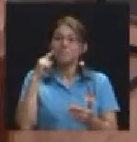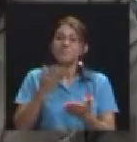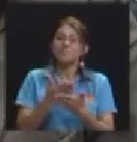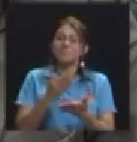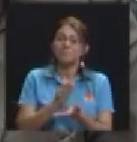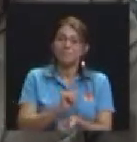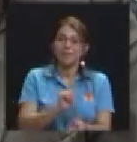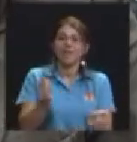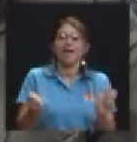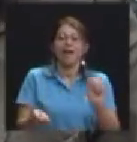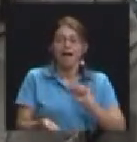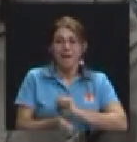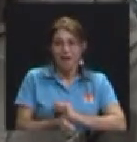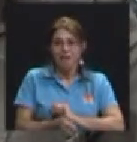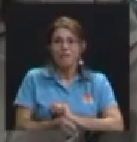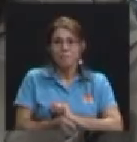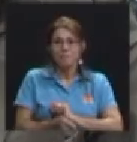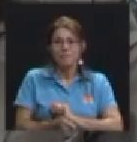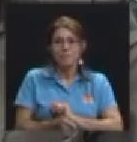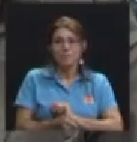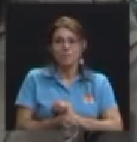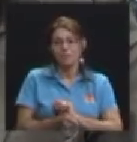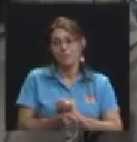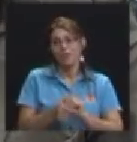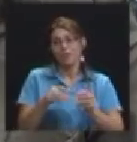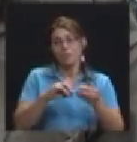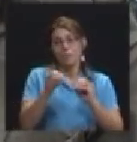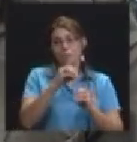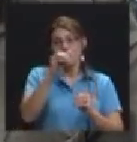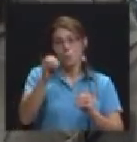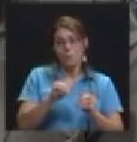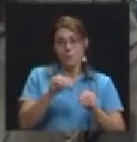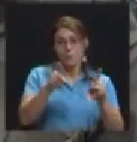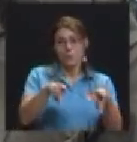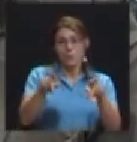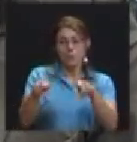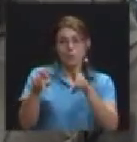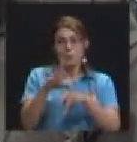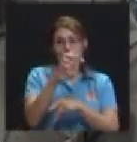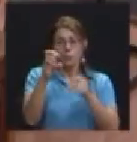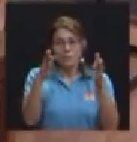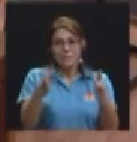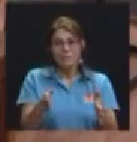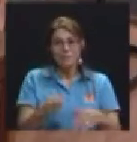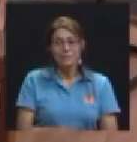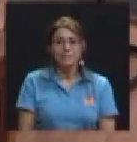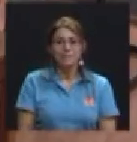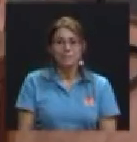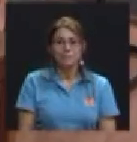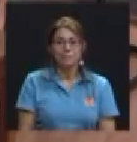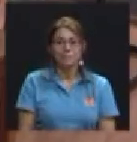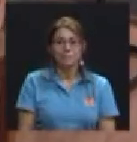de los costarricenses. Sí, tal vez ahí